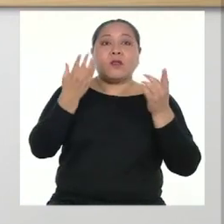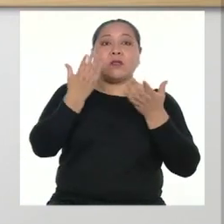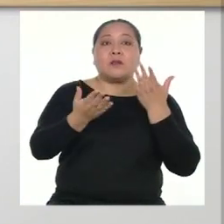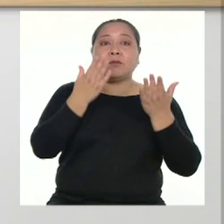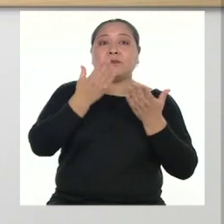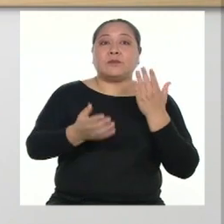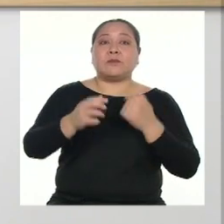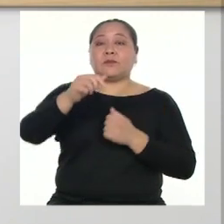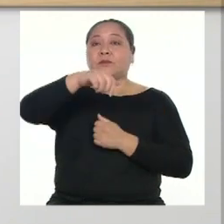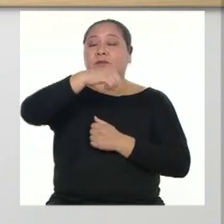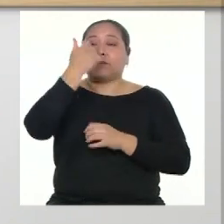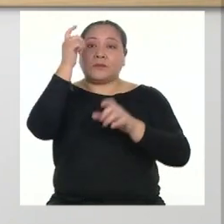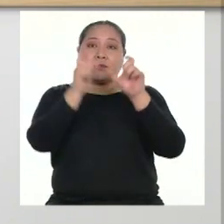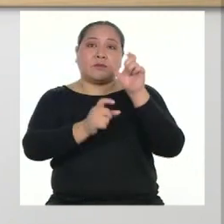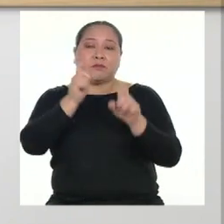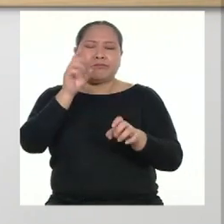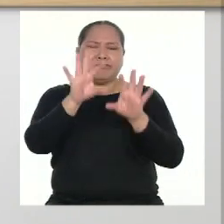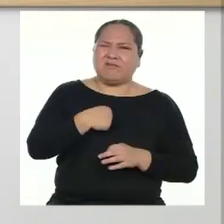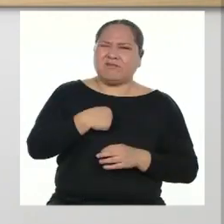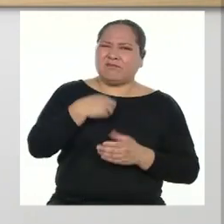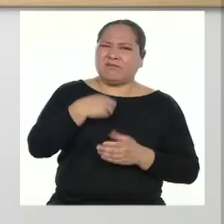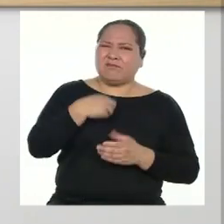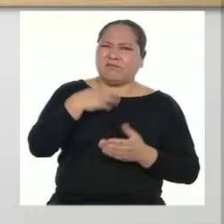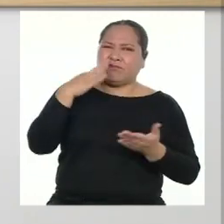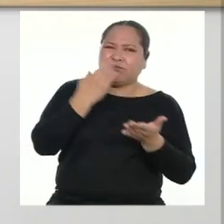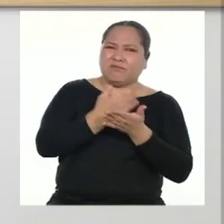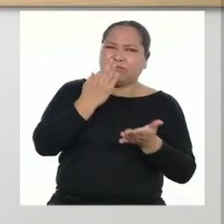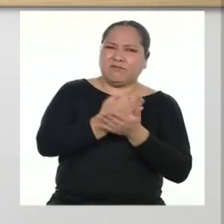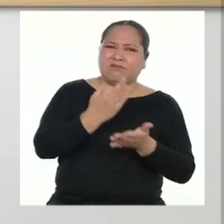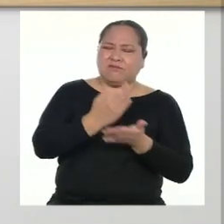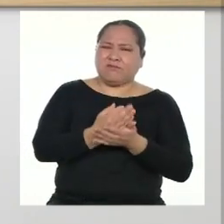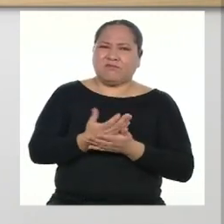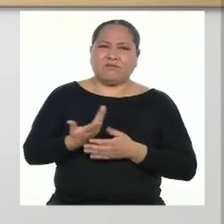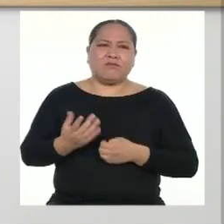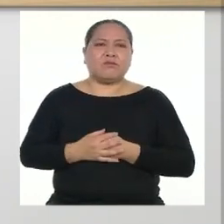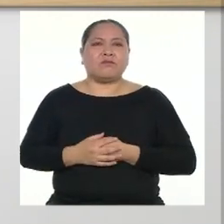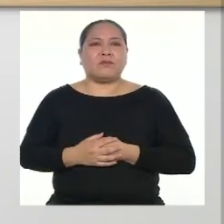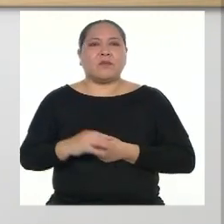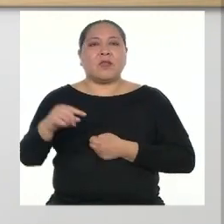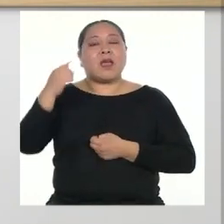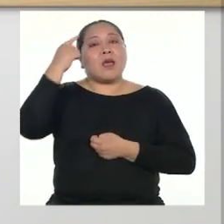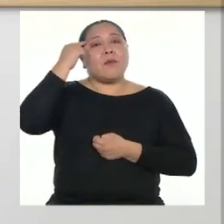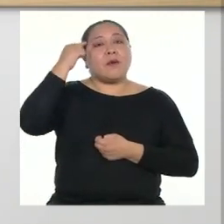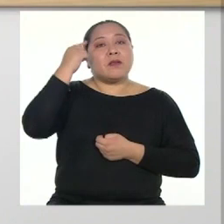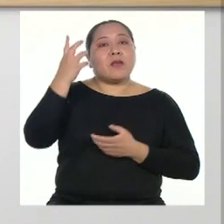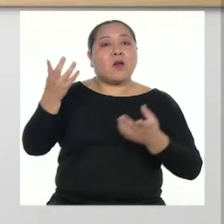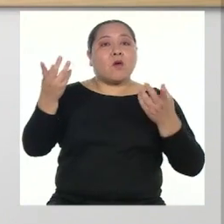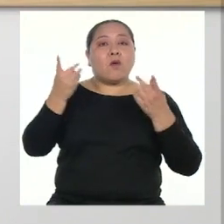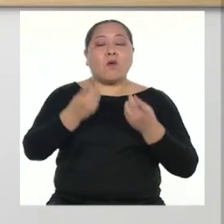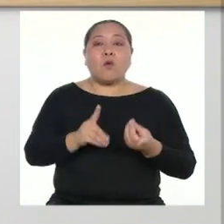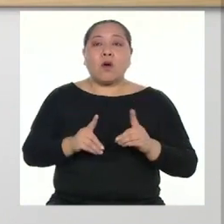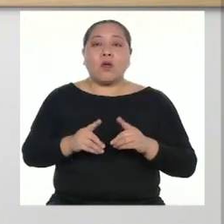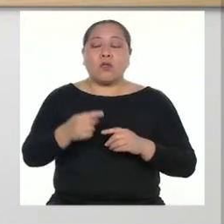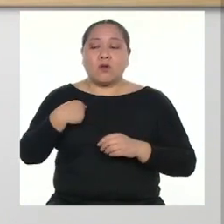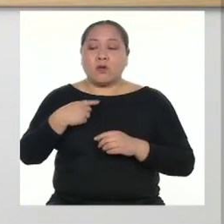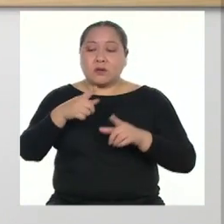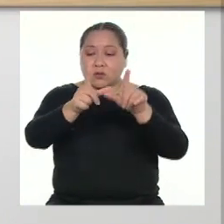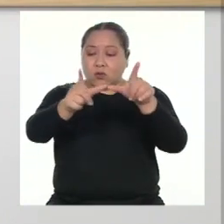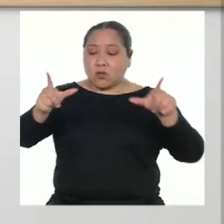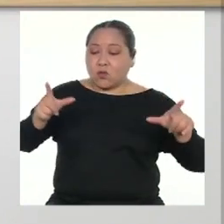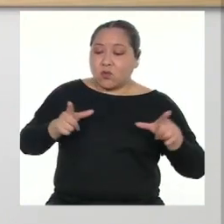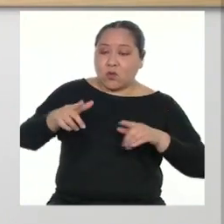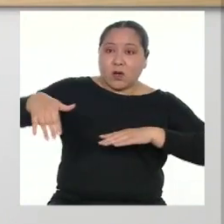su alrededor la encuentran perturbadora o molesta. Hay que pensar que cuando estamos en el